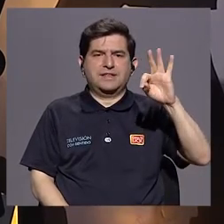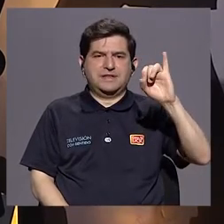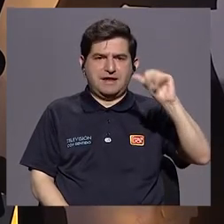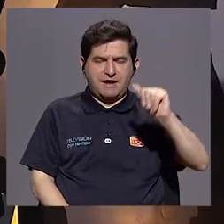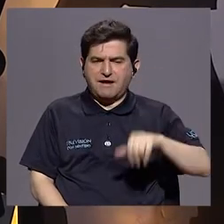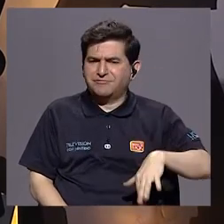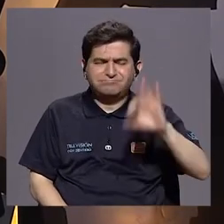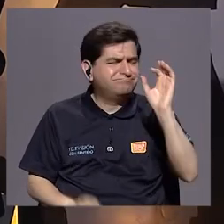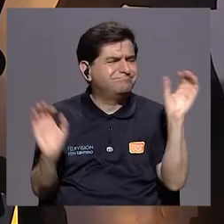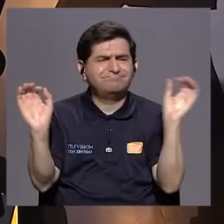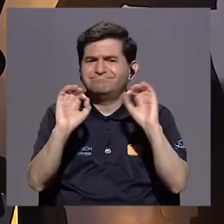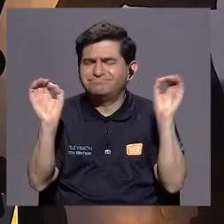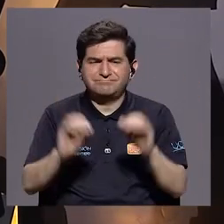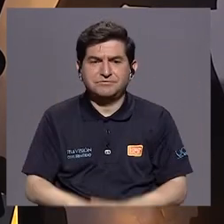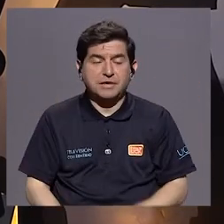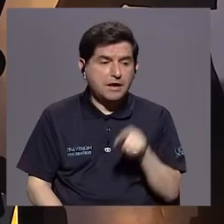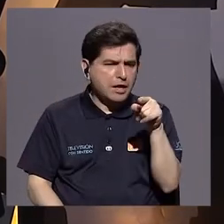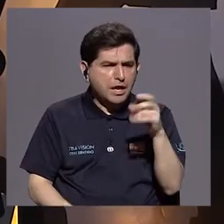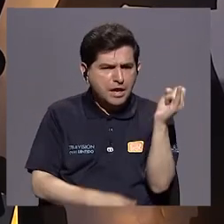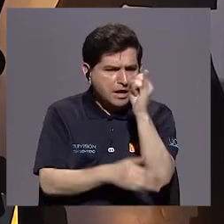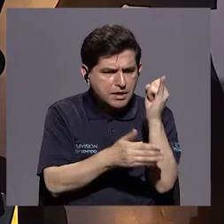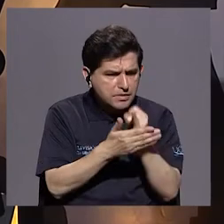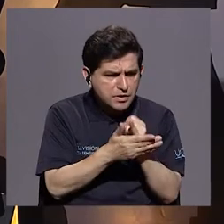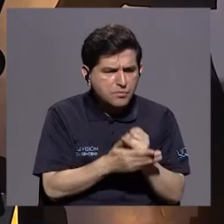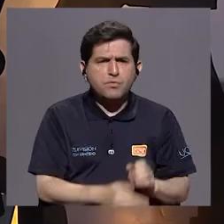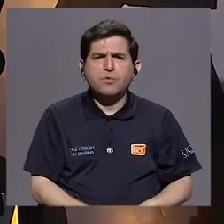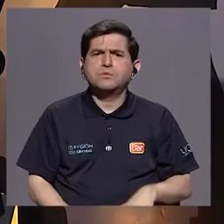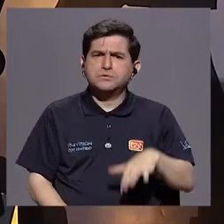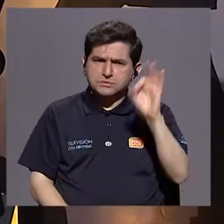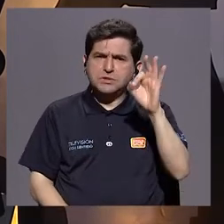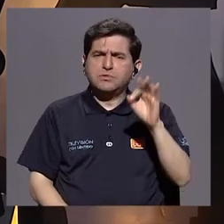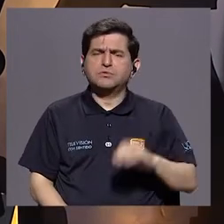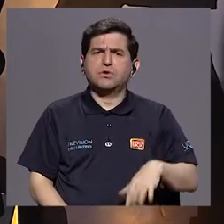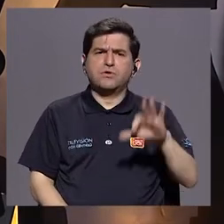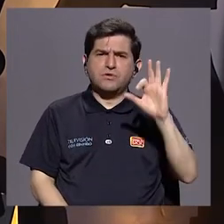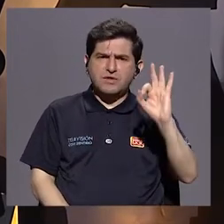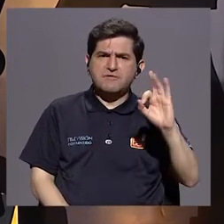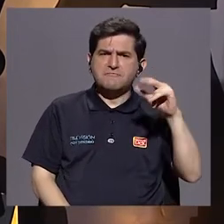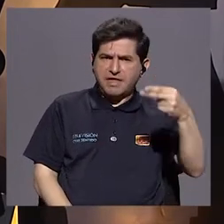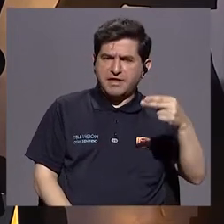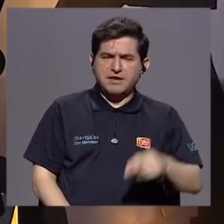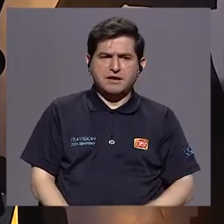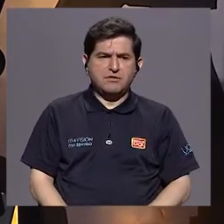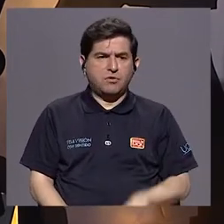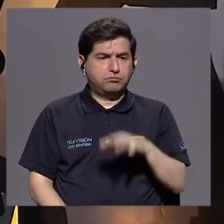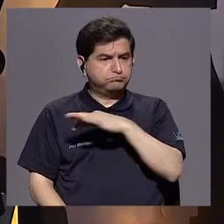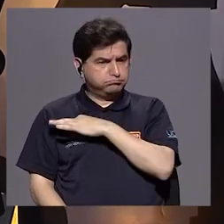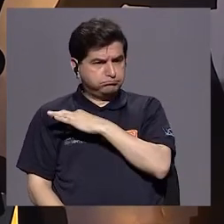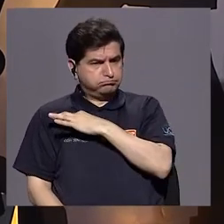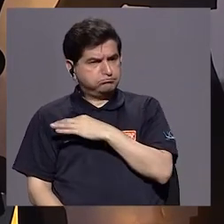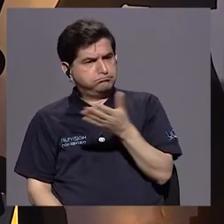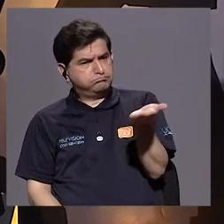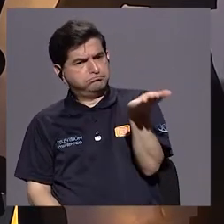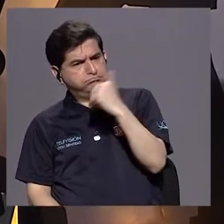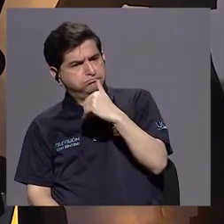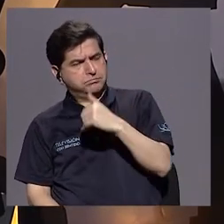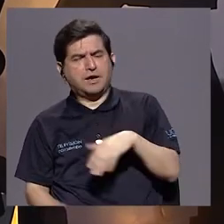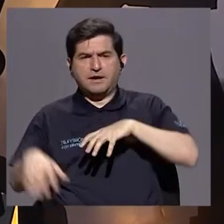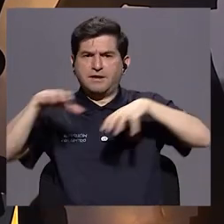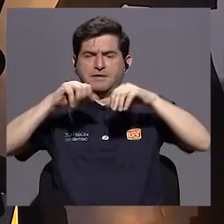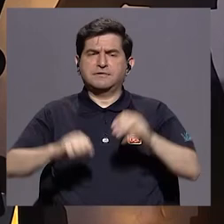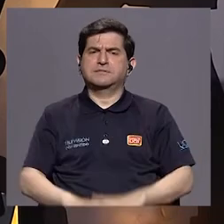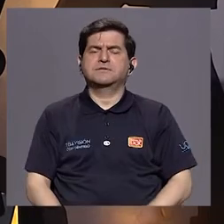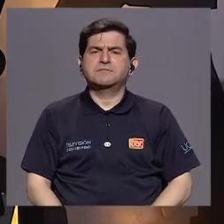logró encontrar nada y se encontré unos dibujos de federico y federico fue a lo invito a la bienal y